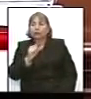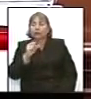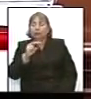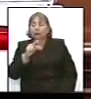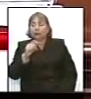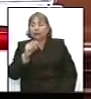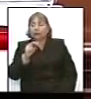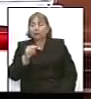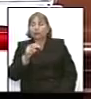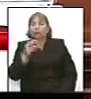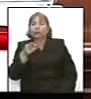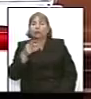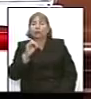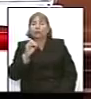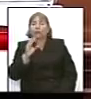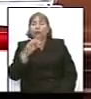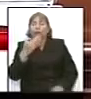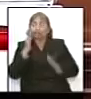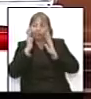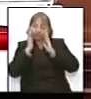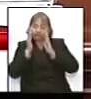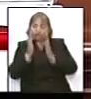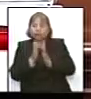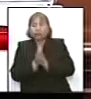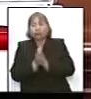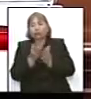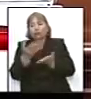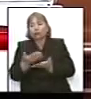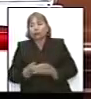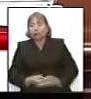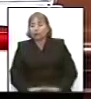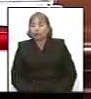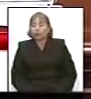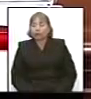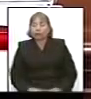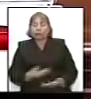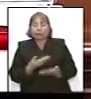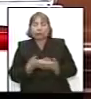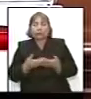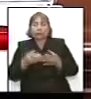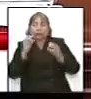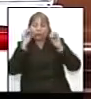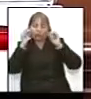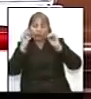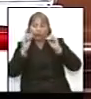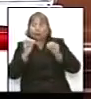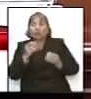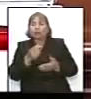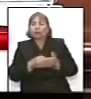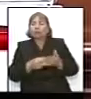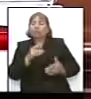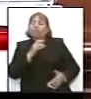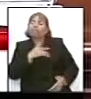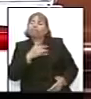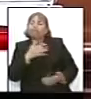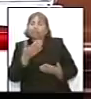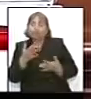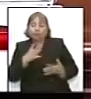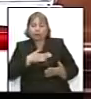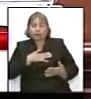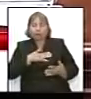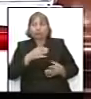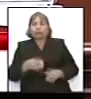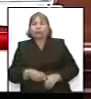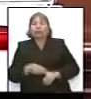de Huaycahuacho. Agradeciendo la atención que brinde al presente, hago propicia la oportunidad para expresarle mis sentimientos de mi especial